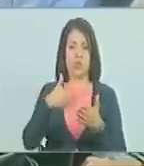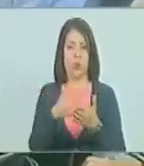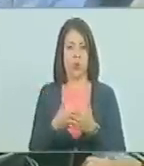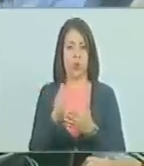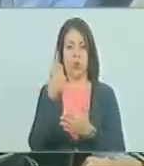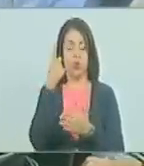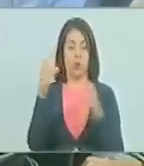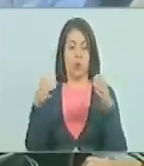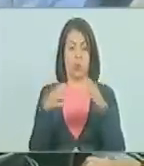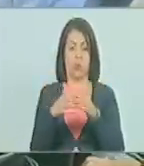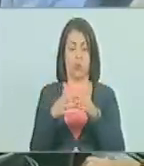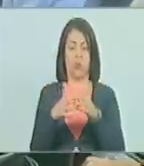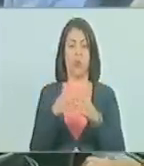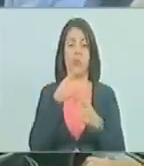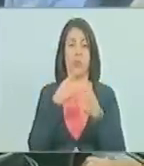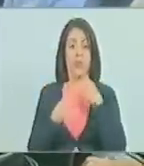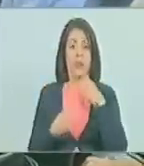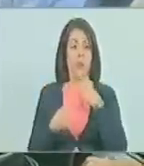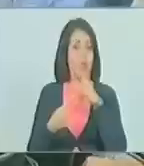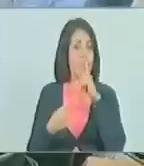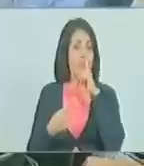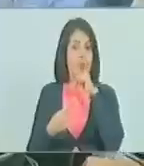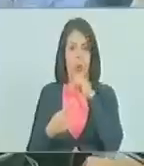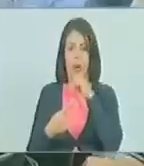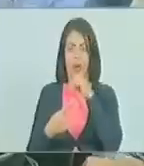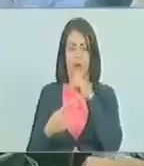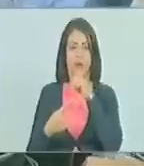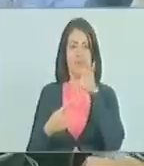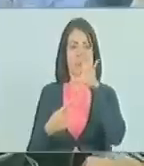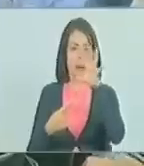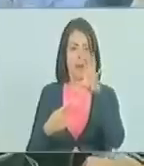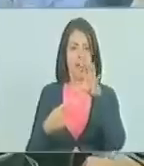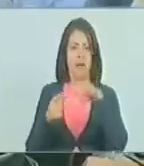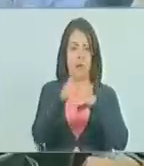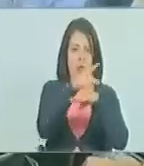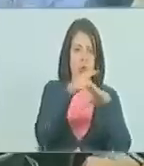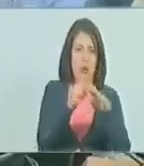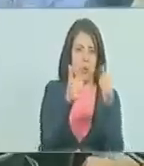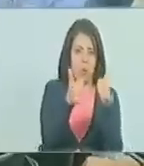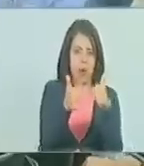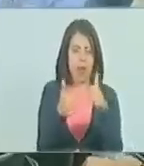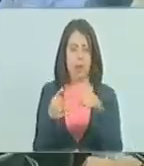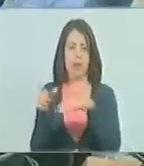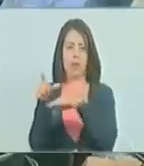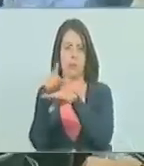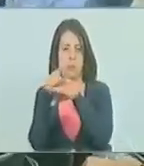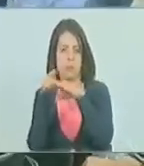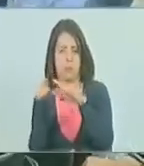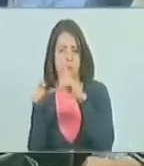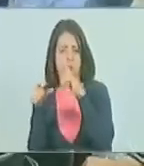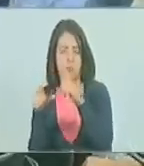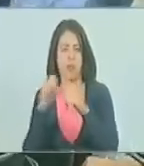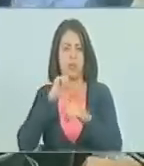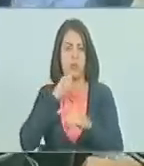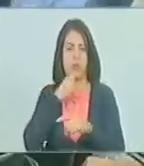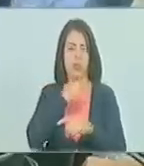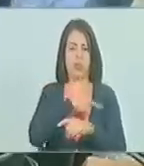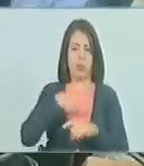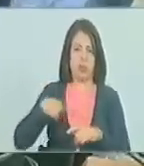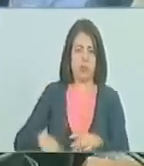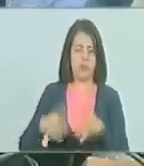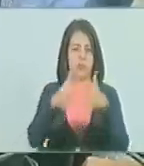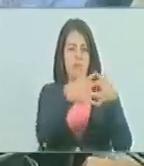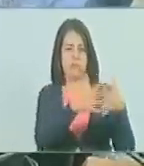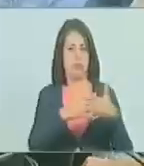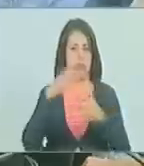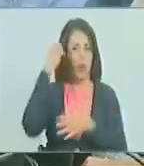un solo bloque digamos que no hay imperios buenos, imperios malos. Ni el imperio ruso, ni el imperio chino, ni